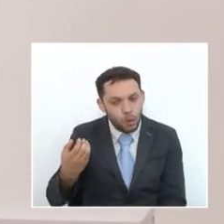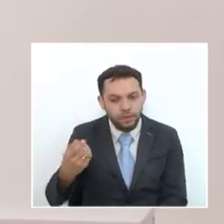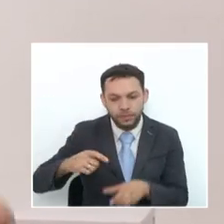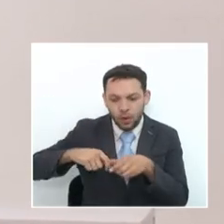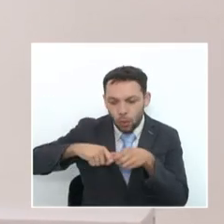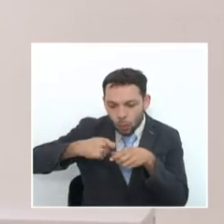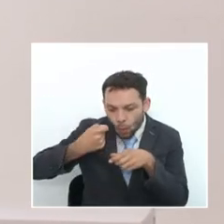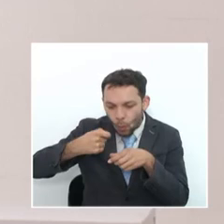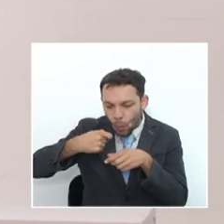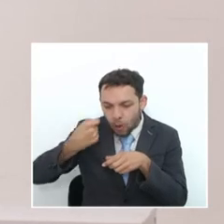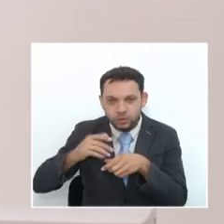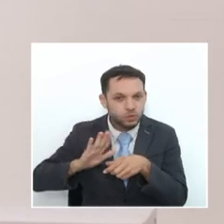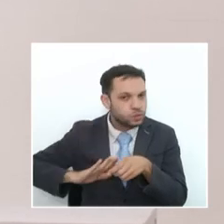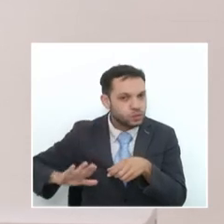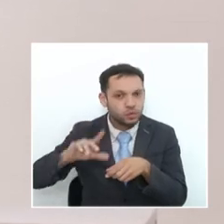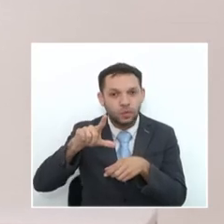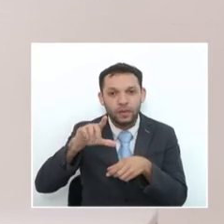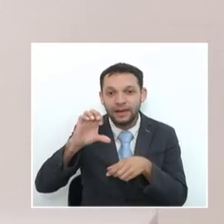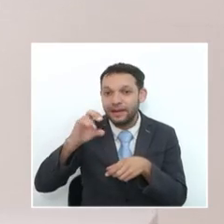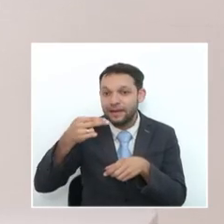de leche y todo lo que tenga leche.